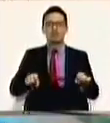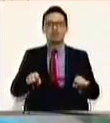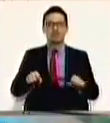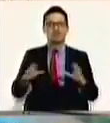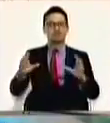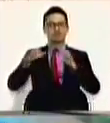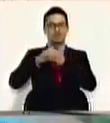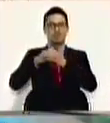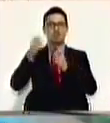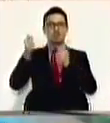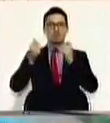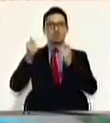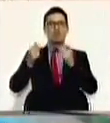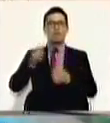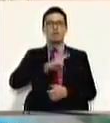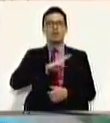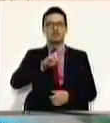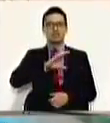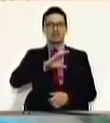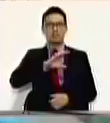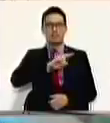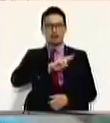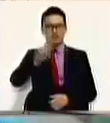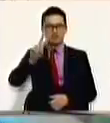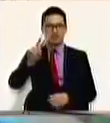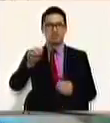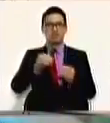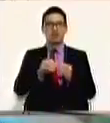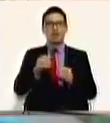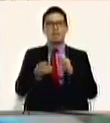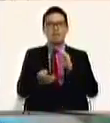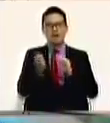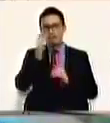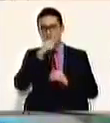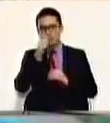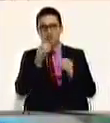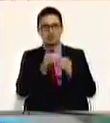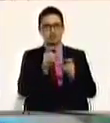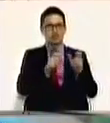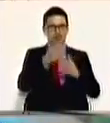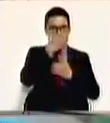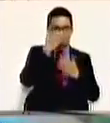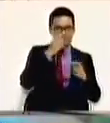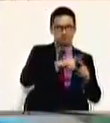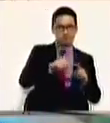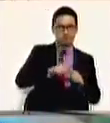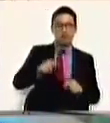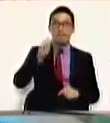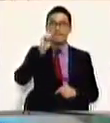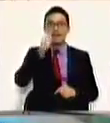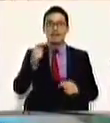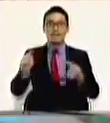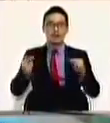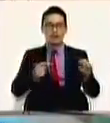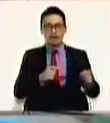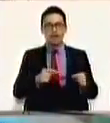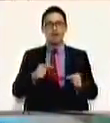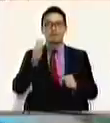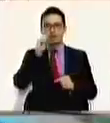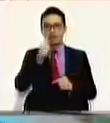sectores económicos del Valle del Cauca y sectores mafiosos y de los grupos armados ilegales. Mañana en la plenaria vamos a